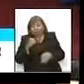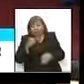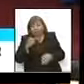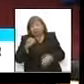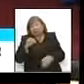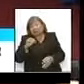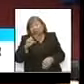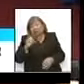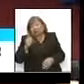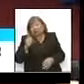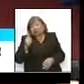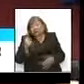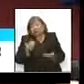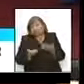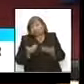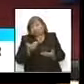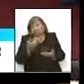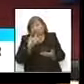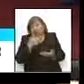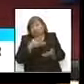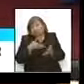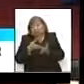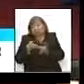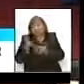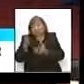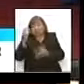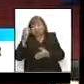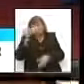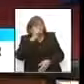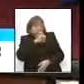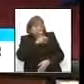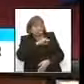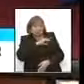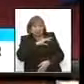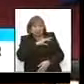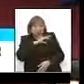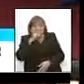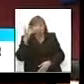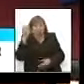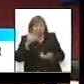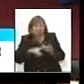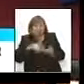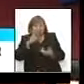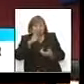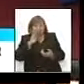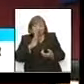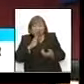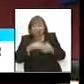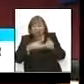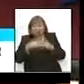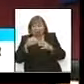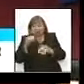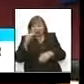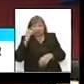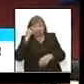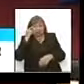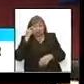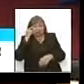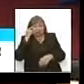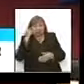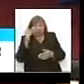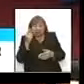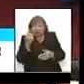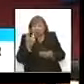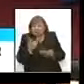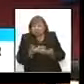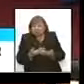repente, Piñera ya está haciendo una línea para ir desde Chile hasta Brasil, construida por los chinos. Es el primero que